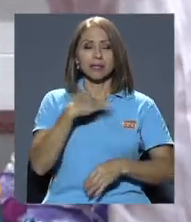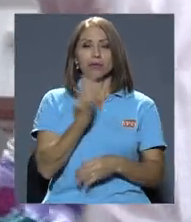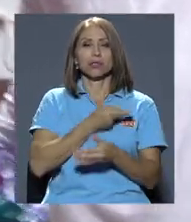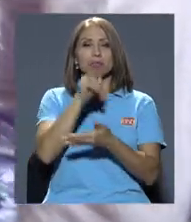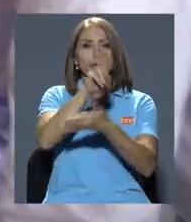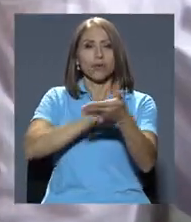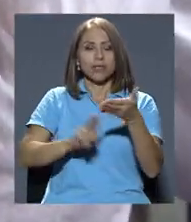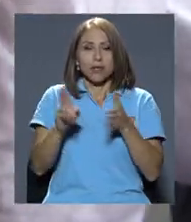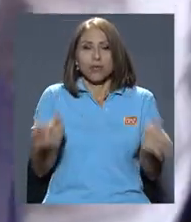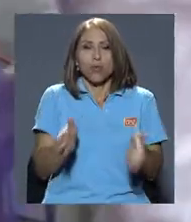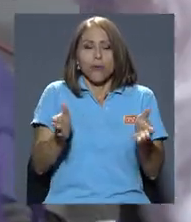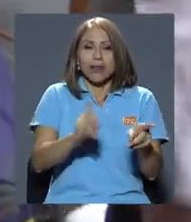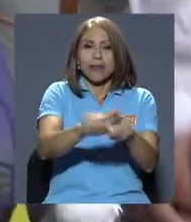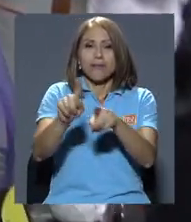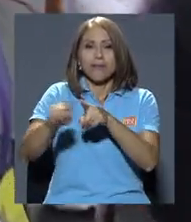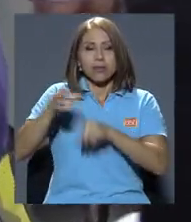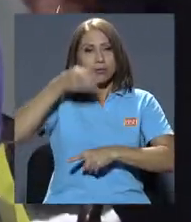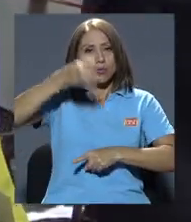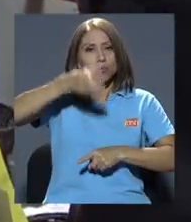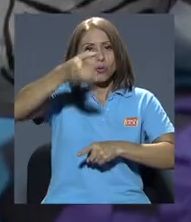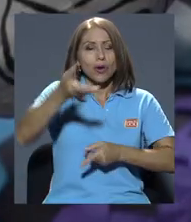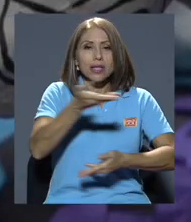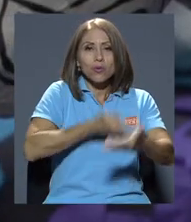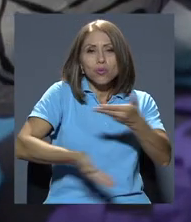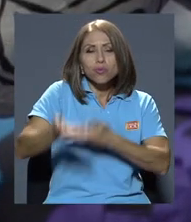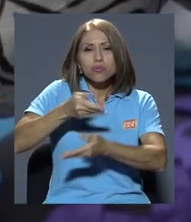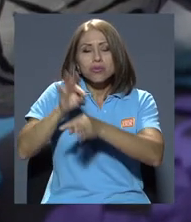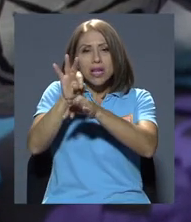promover la interculturalidad y permitir el intercambio de